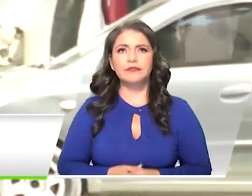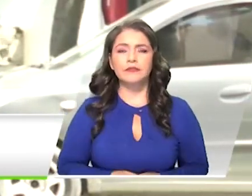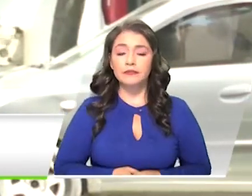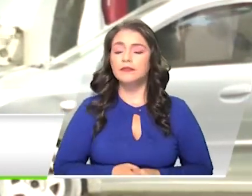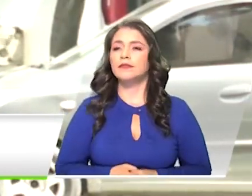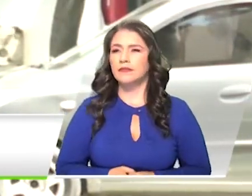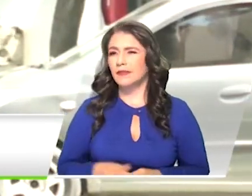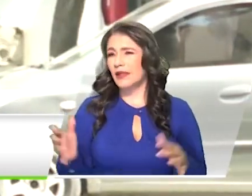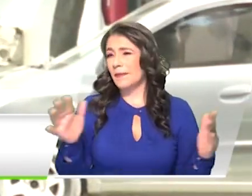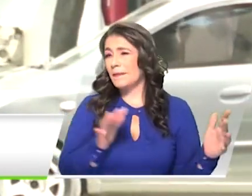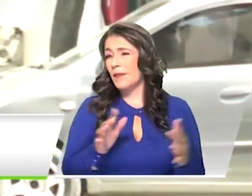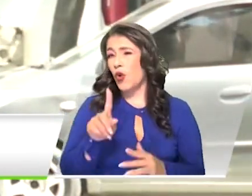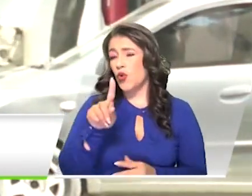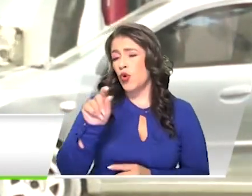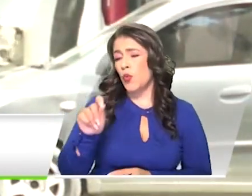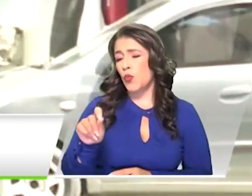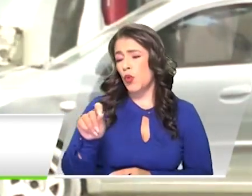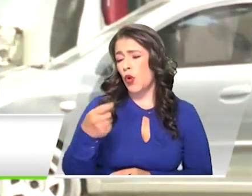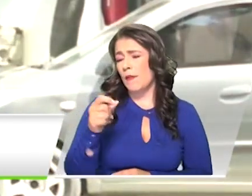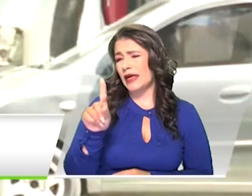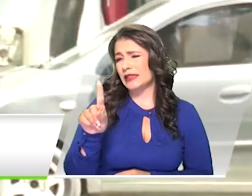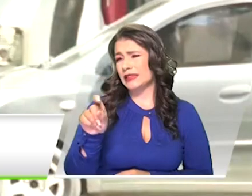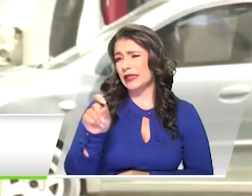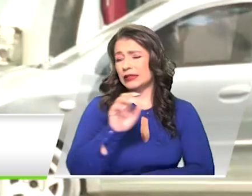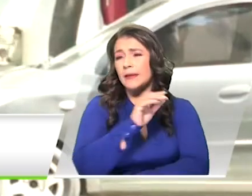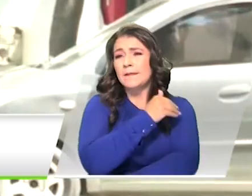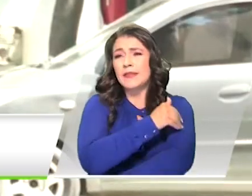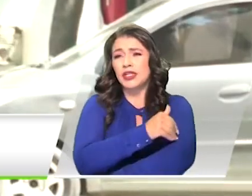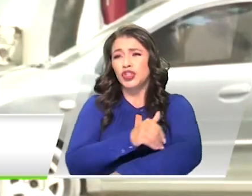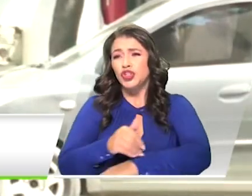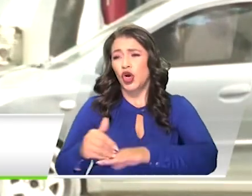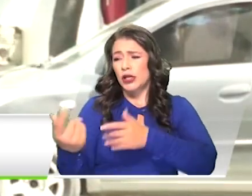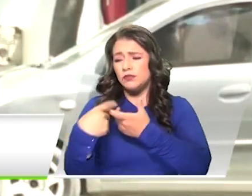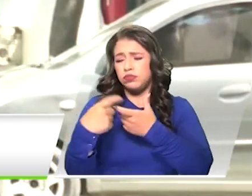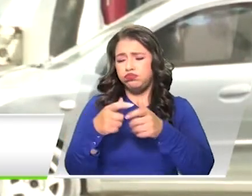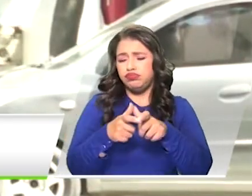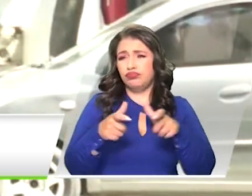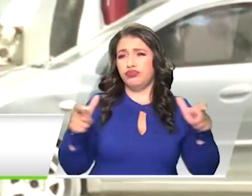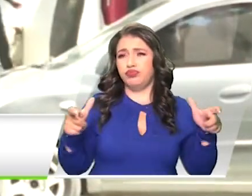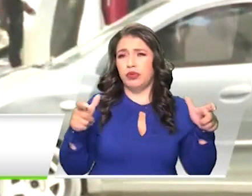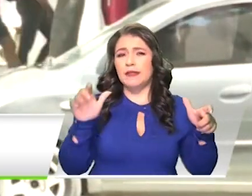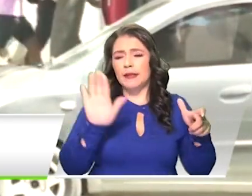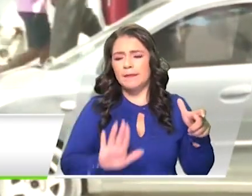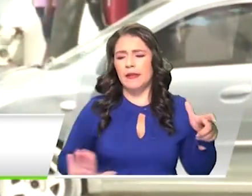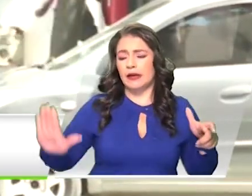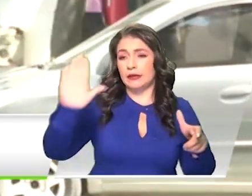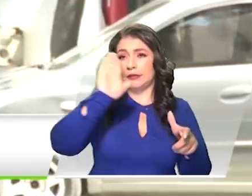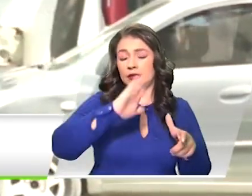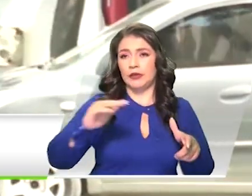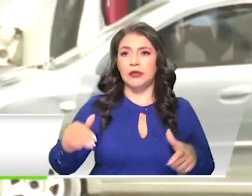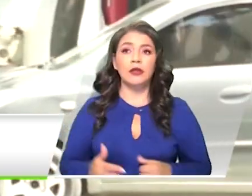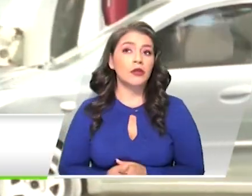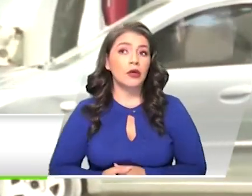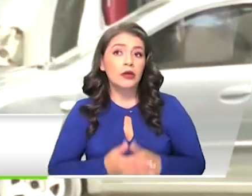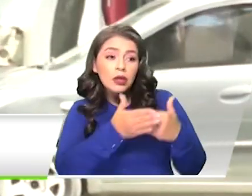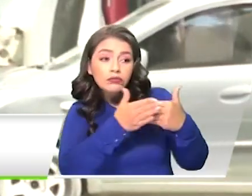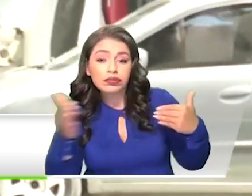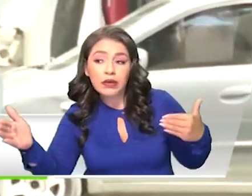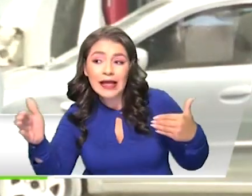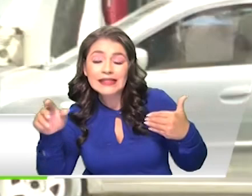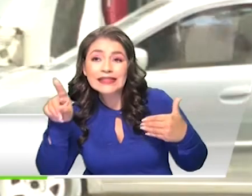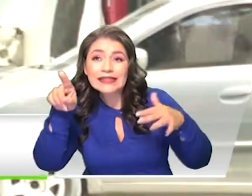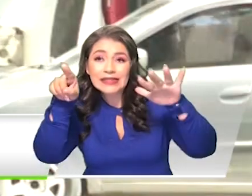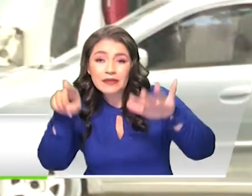atiende alrededor de 1,6 millones de usuarios en el departamento para poder garantizar el